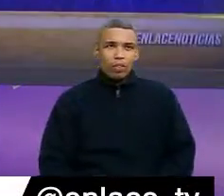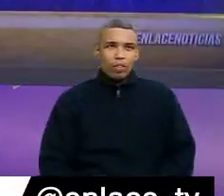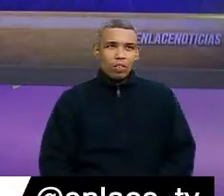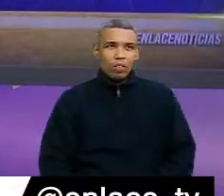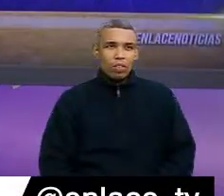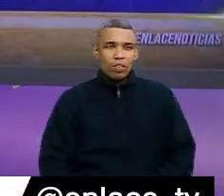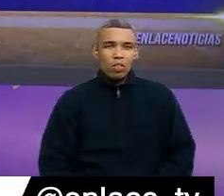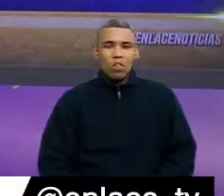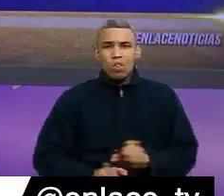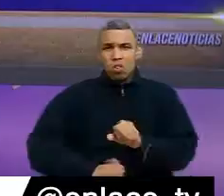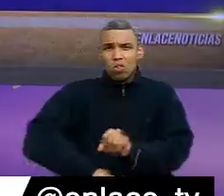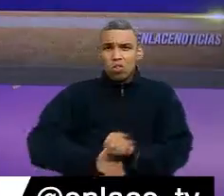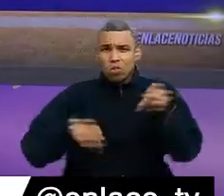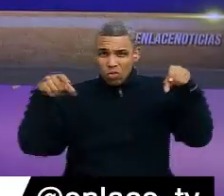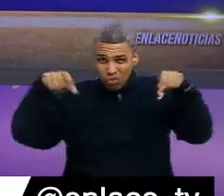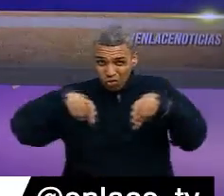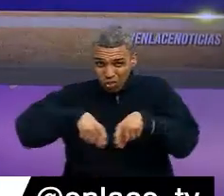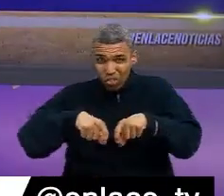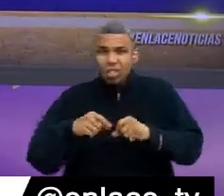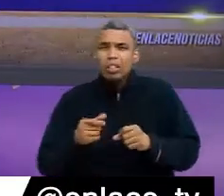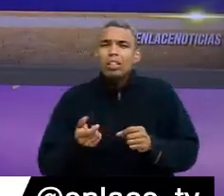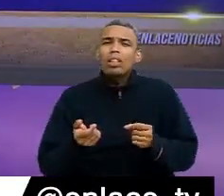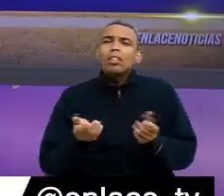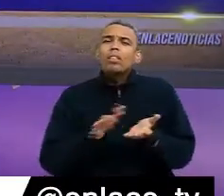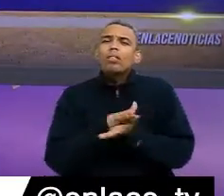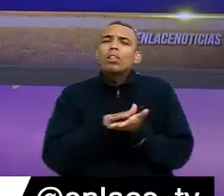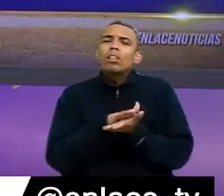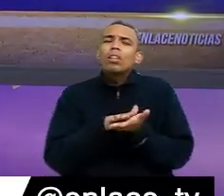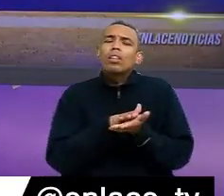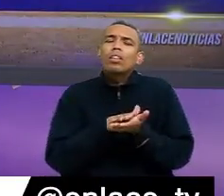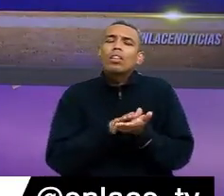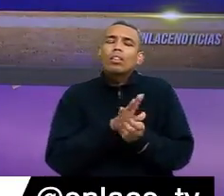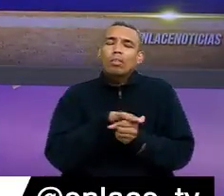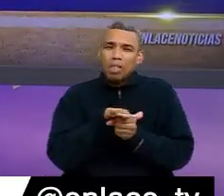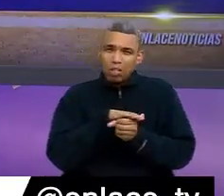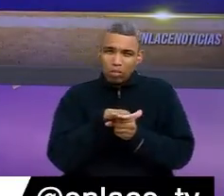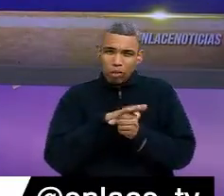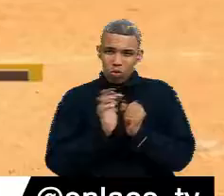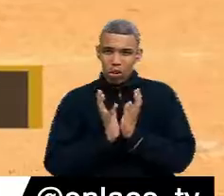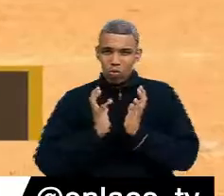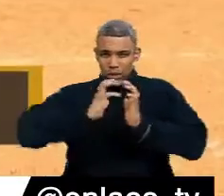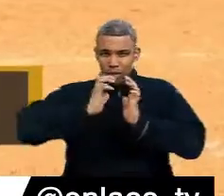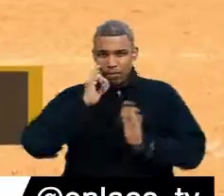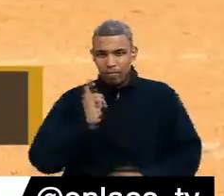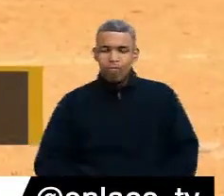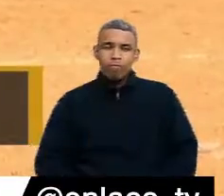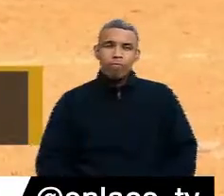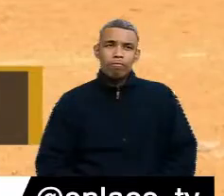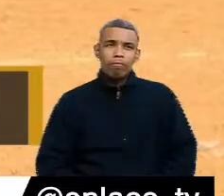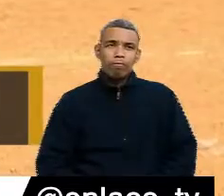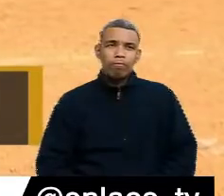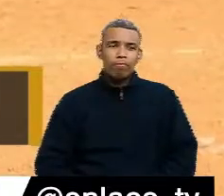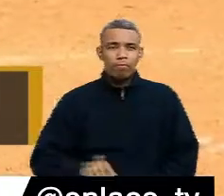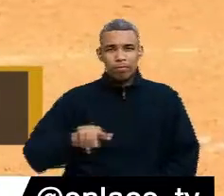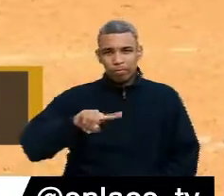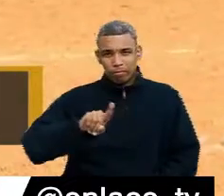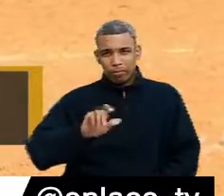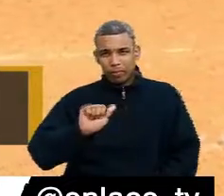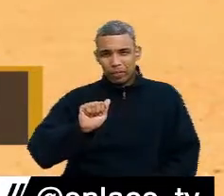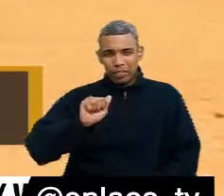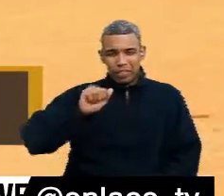de minifútbol Copa Darío Echeverri que se lleva a cabo en el barrio Aguas Claras. Espagel y las Américas se enfrentaron en un